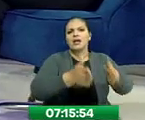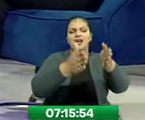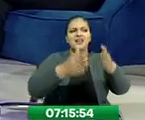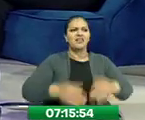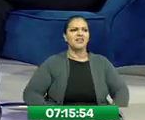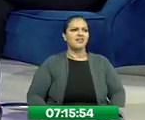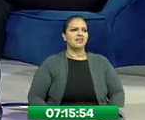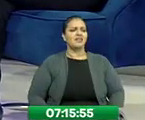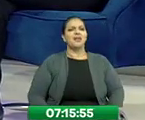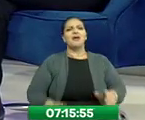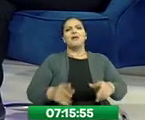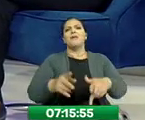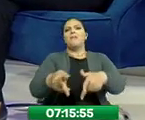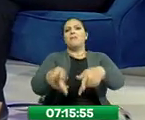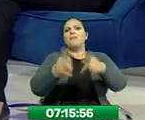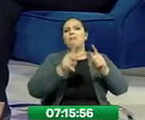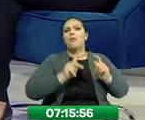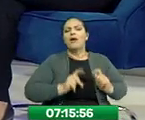hospitalaria,